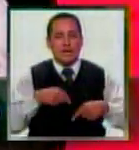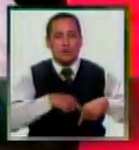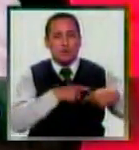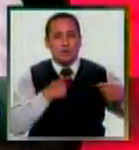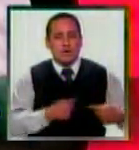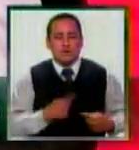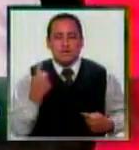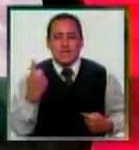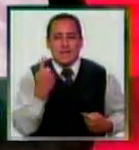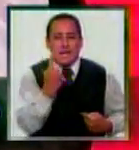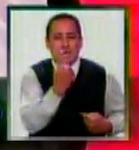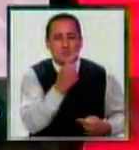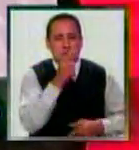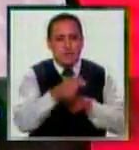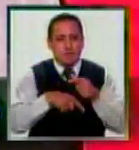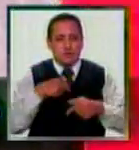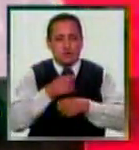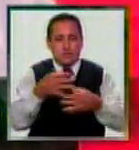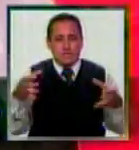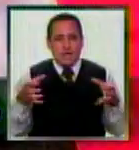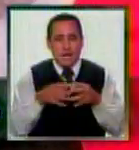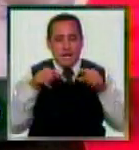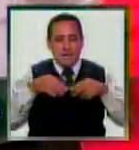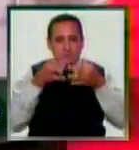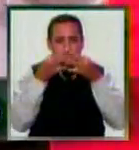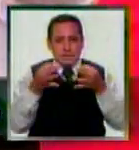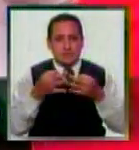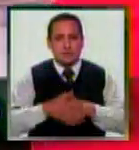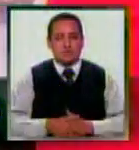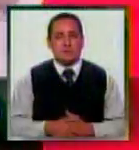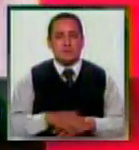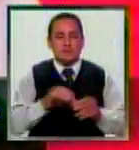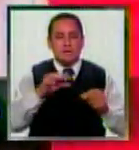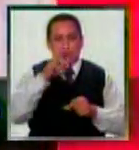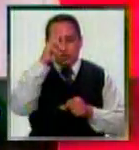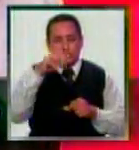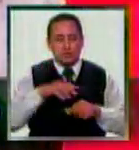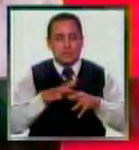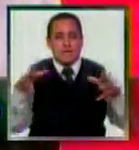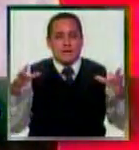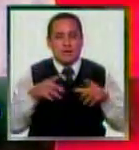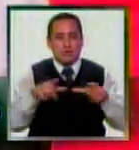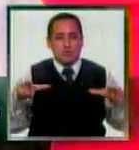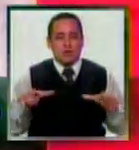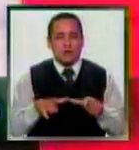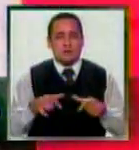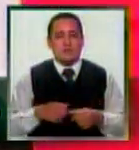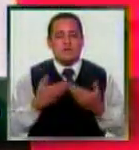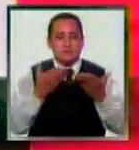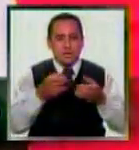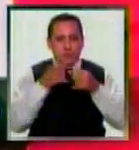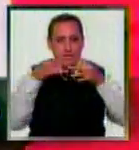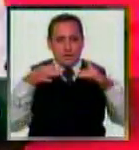de cada uno de los compatriotas aquí presentes del Cusco y de la Gran Macrosur